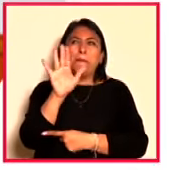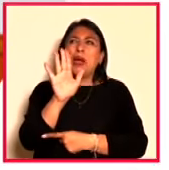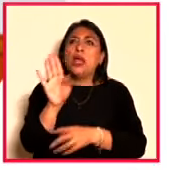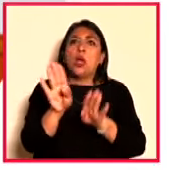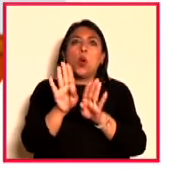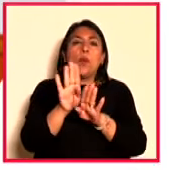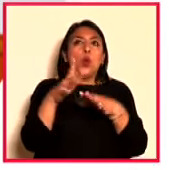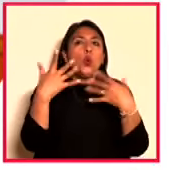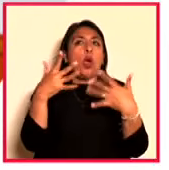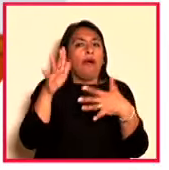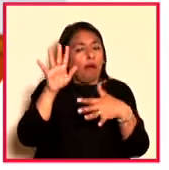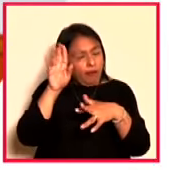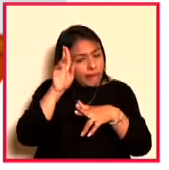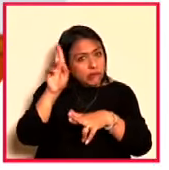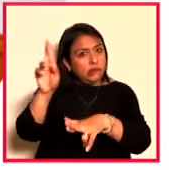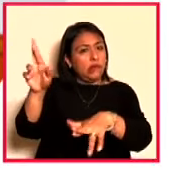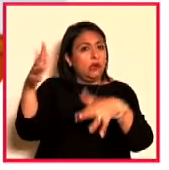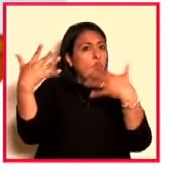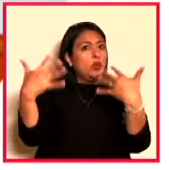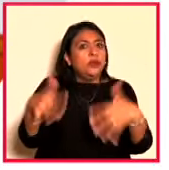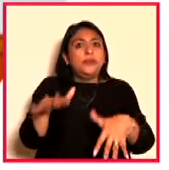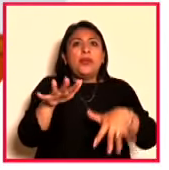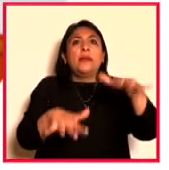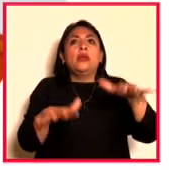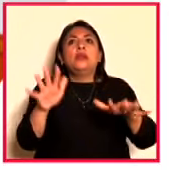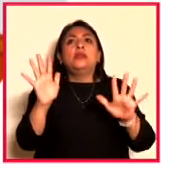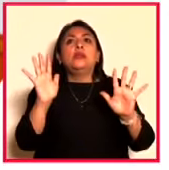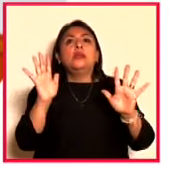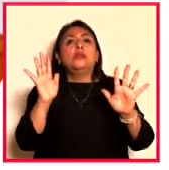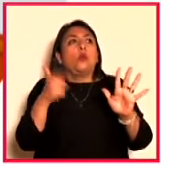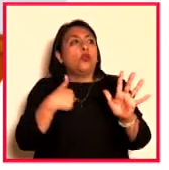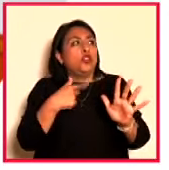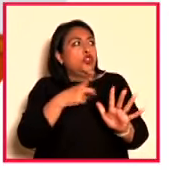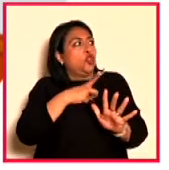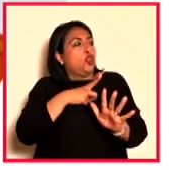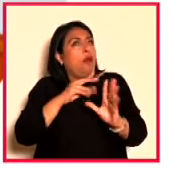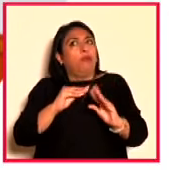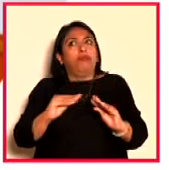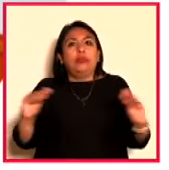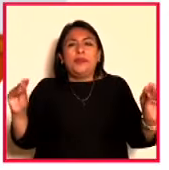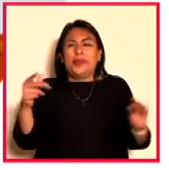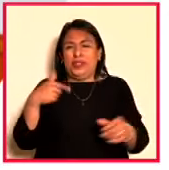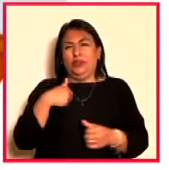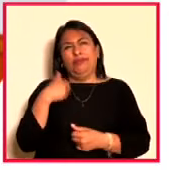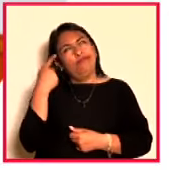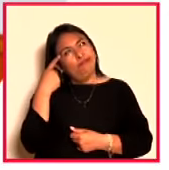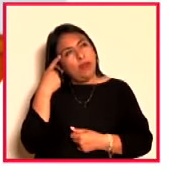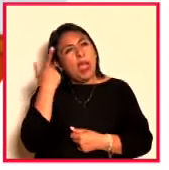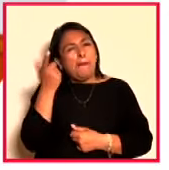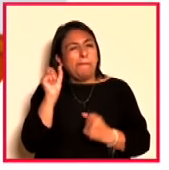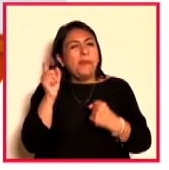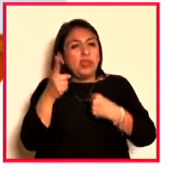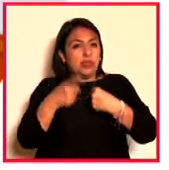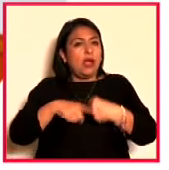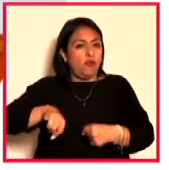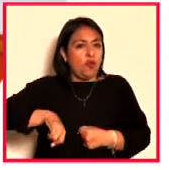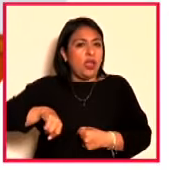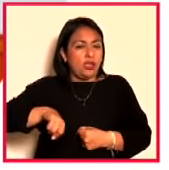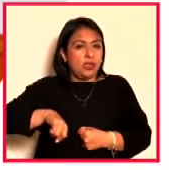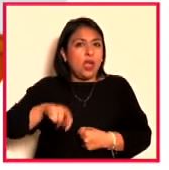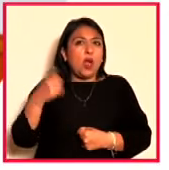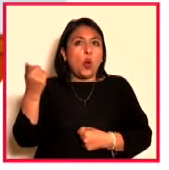profetas que a veces predican en el desierto. Entonces se me hizo una metáfora interesante de la maldición